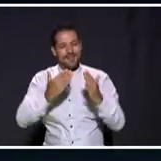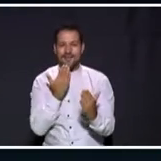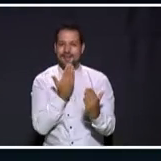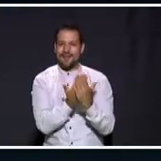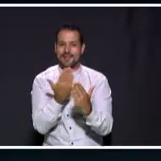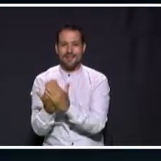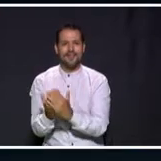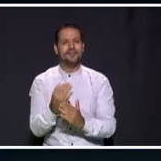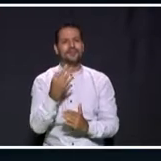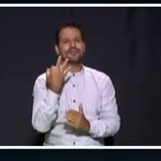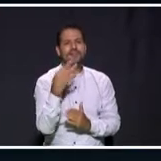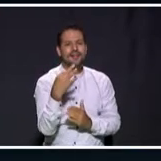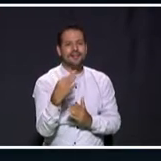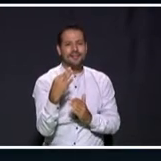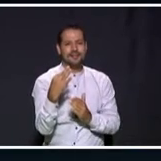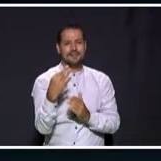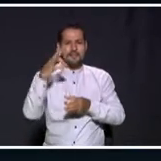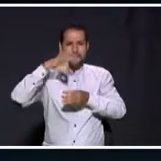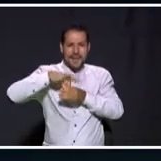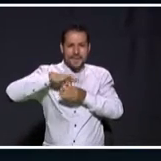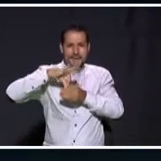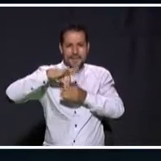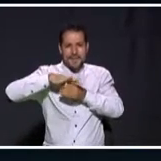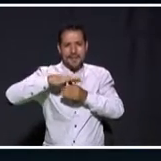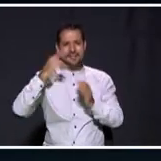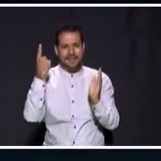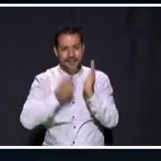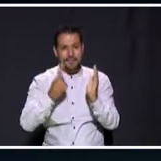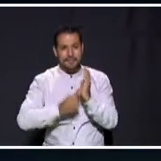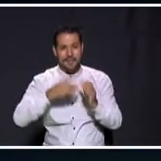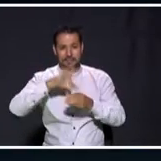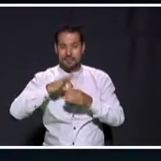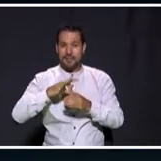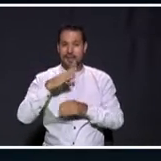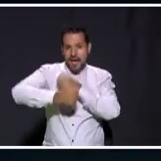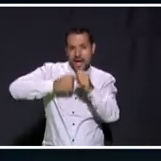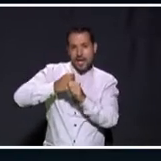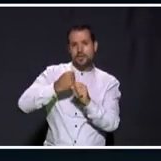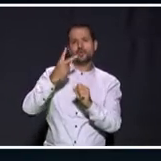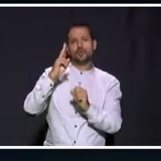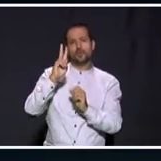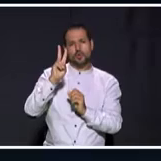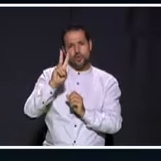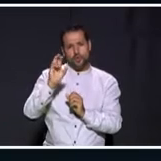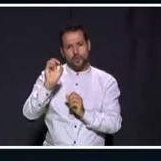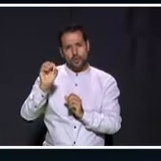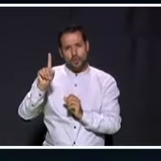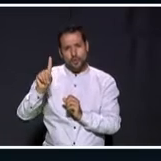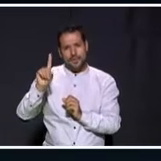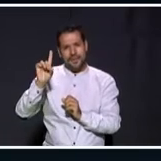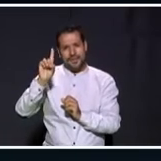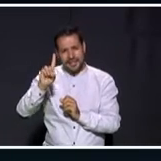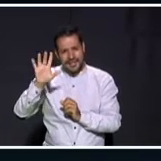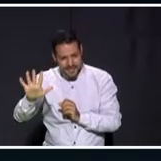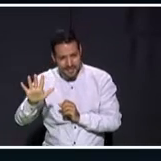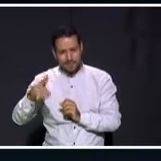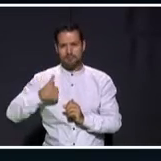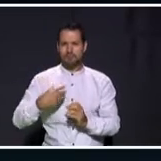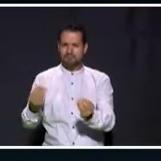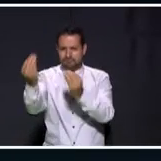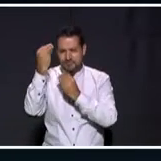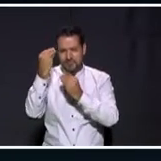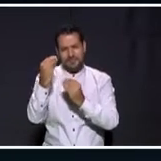mil votos que me acompañaron en ese 2015 me seguir preparando hice mi maestría en gobierno y políticas públicas